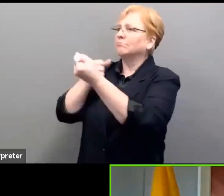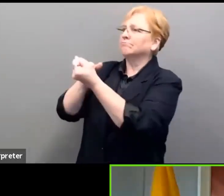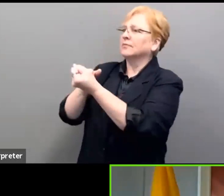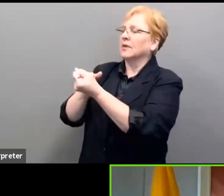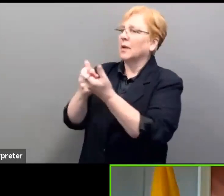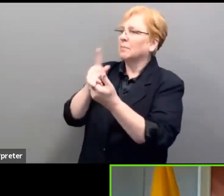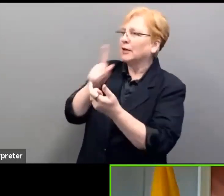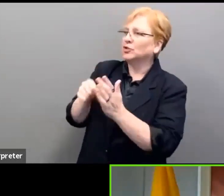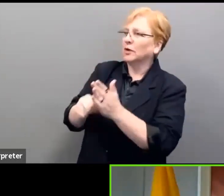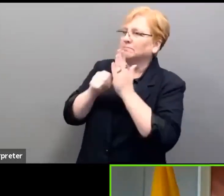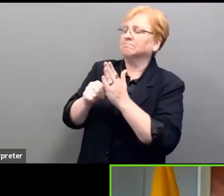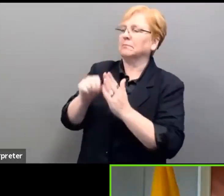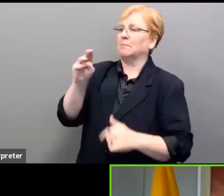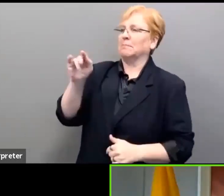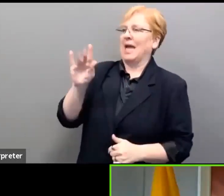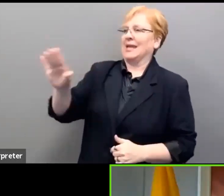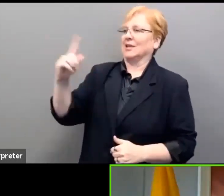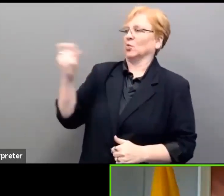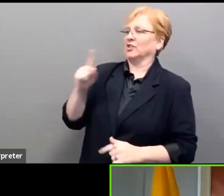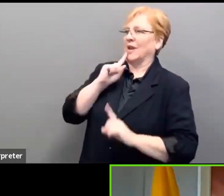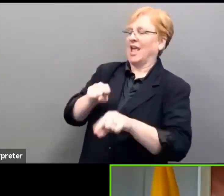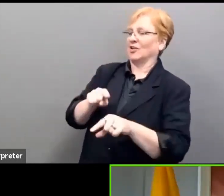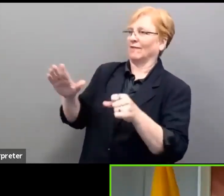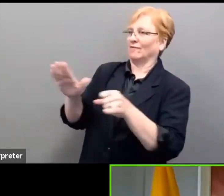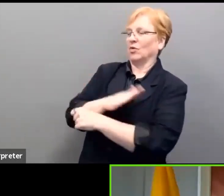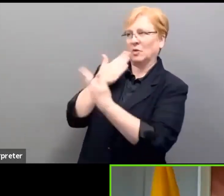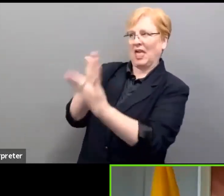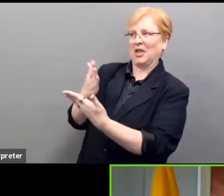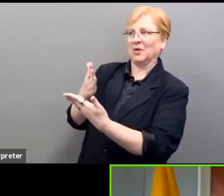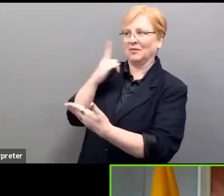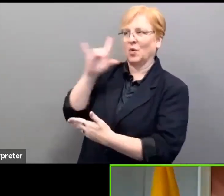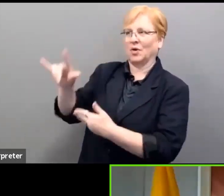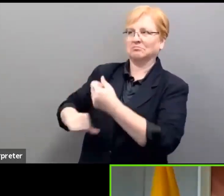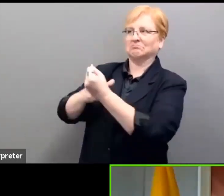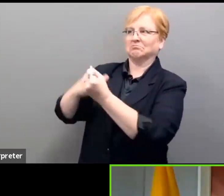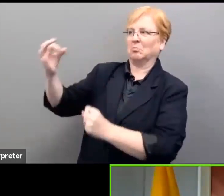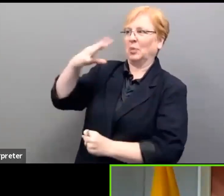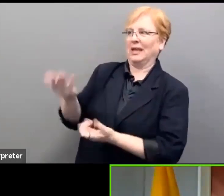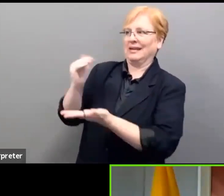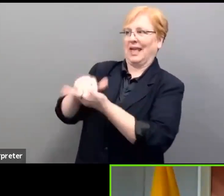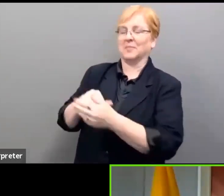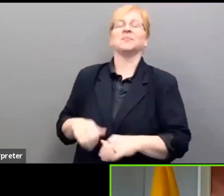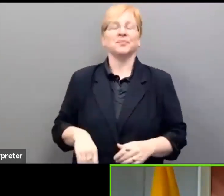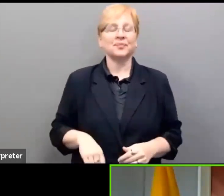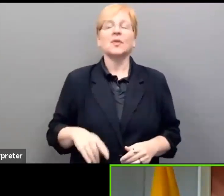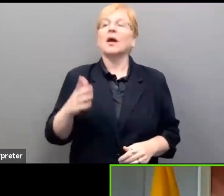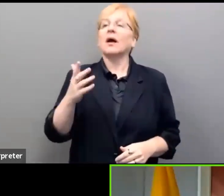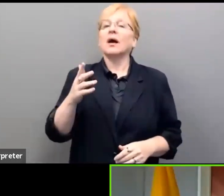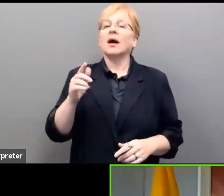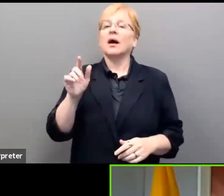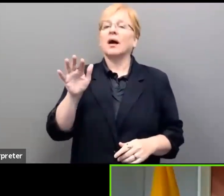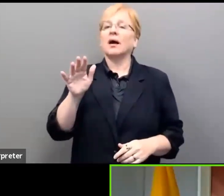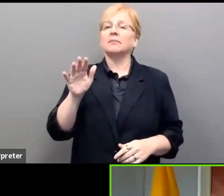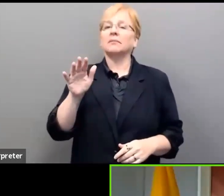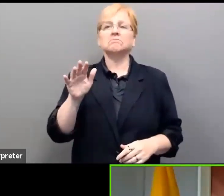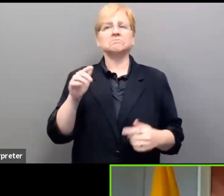Gracias, Julia. No contesté la pregunta de Matt, entonces gracias por abogar por Matt y asegurar de que todo